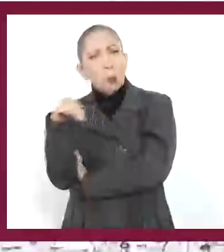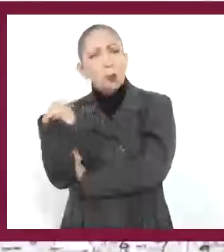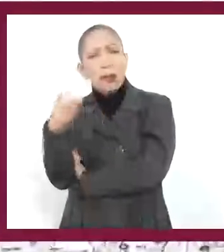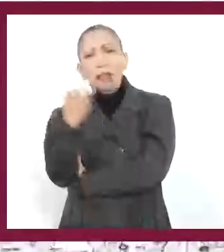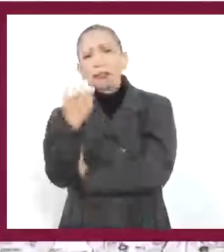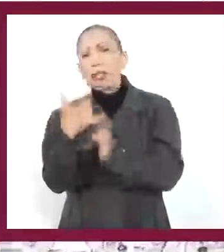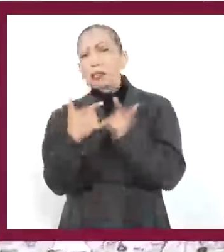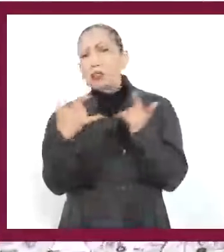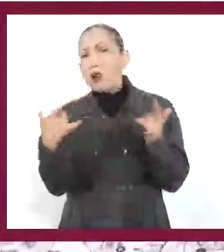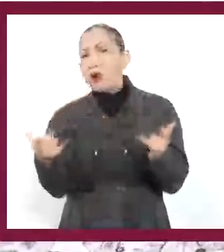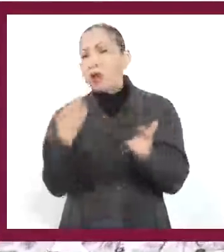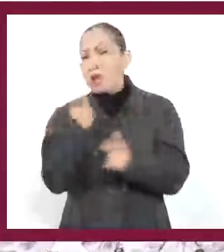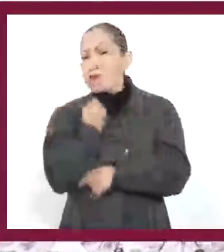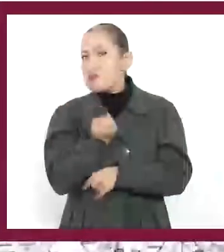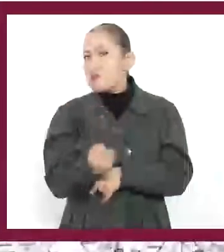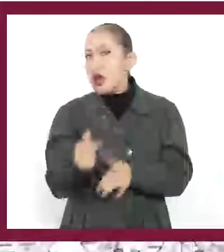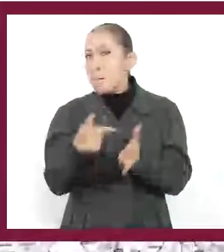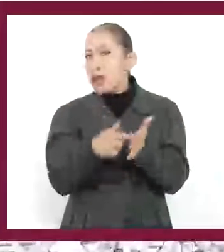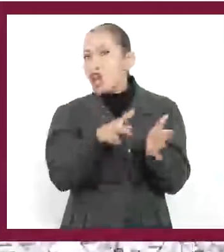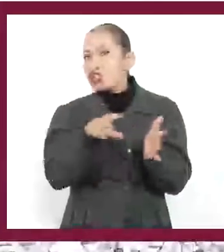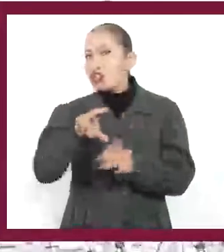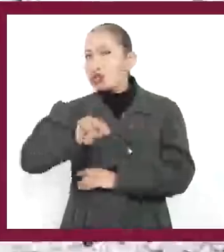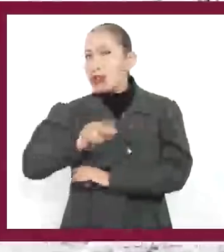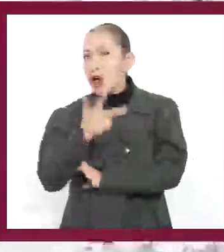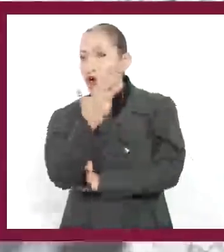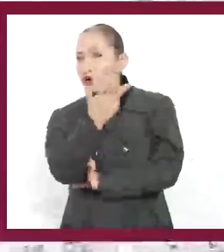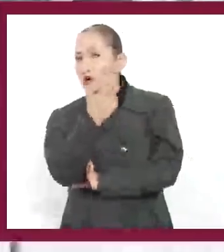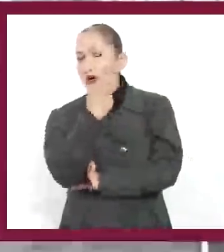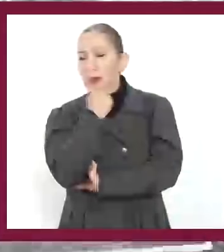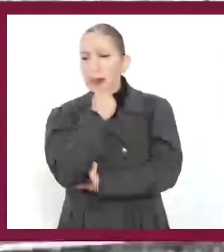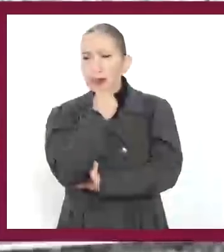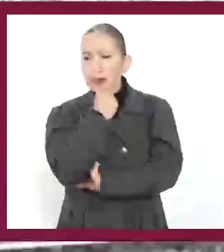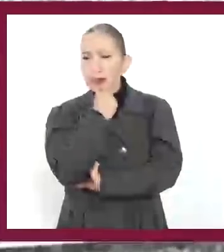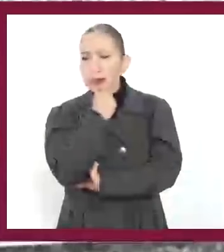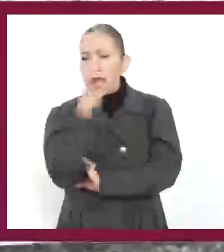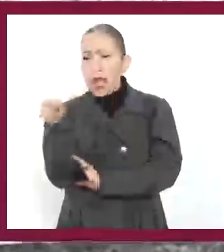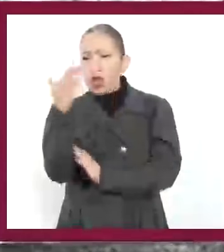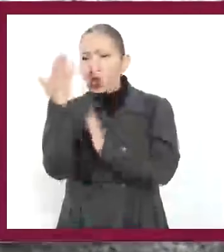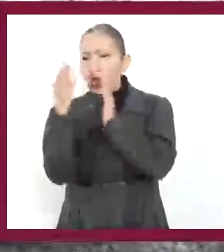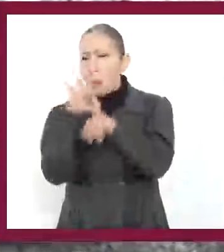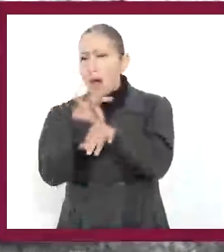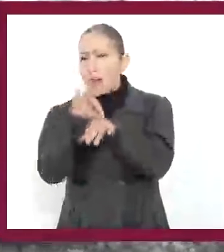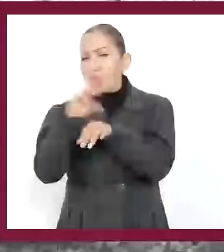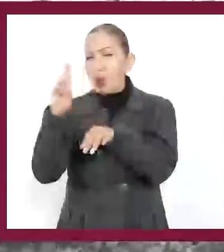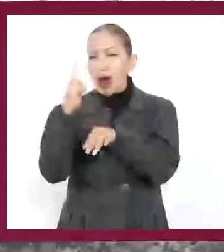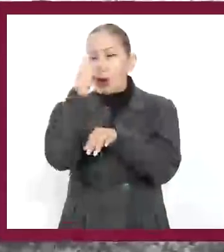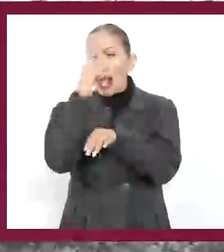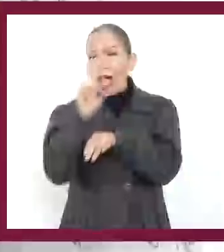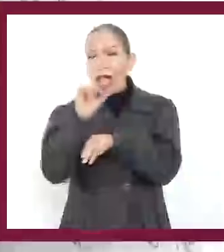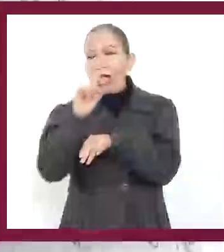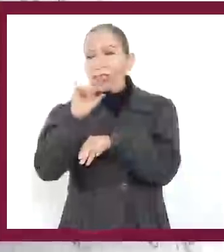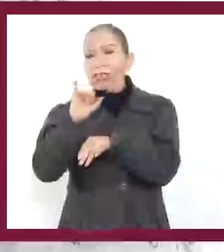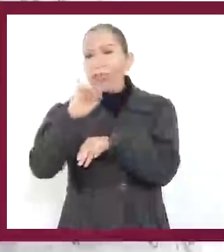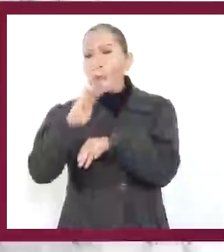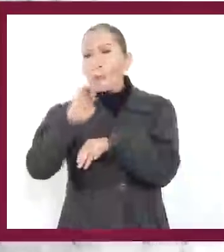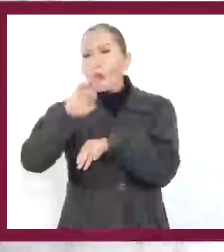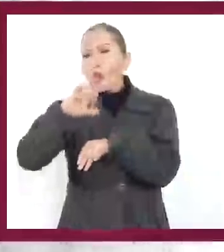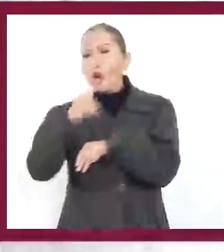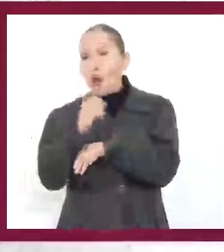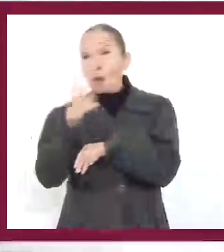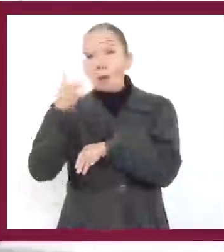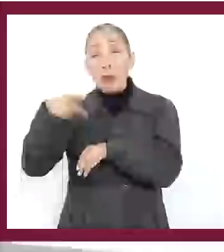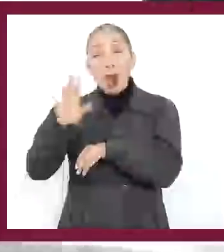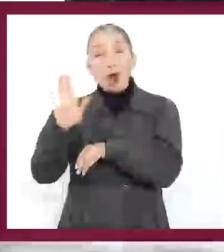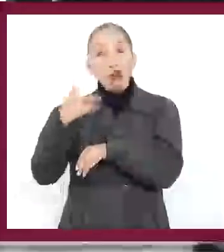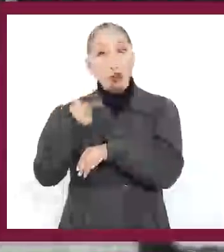Estas historias le dieron mucha fama en 1888. Fue estudiante de medicina en la Universidad de Edimburgo. Sin embargo, parece